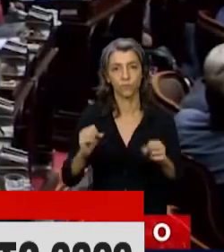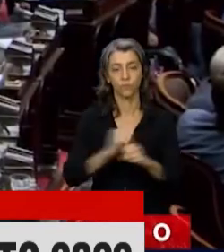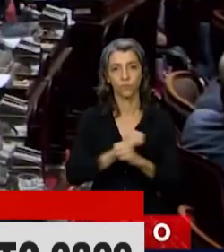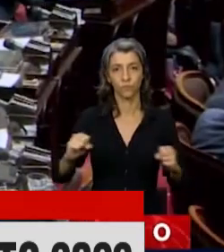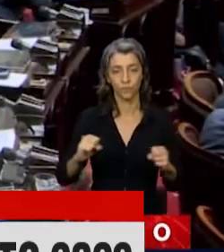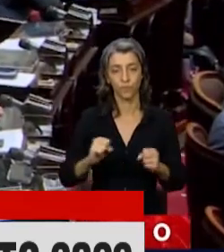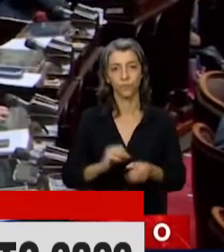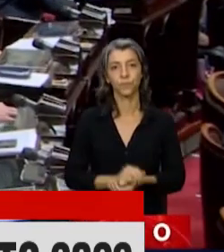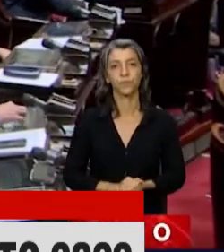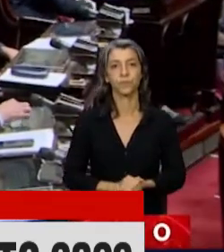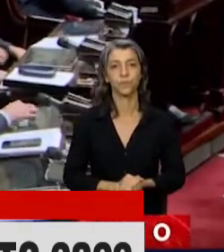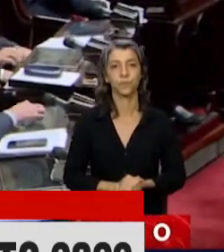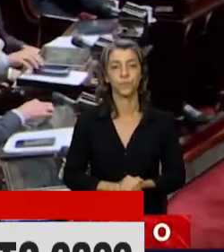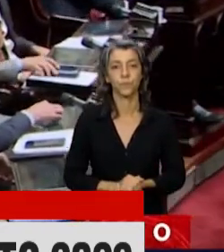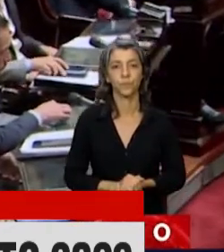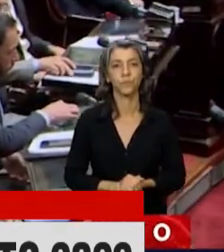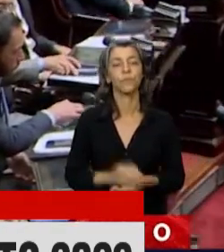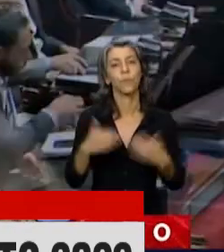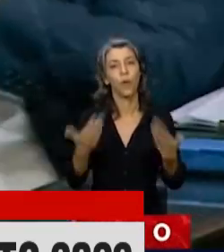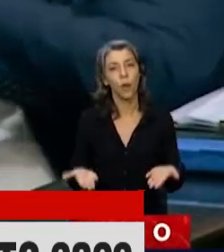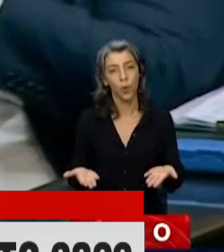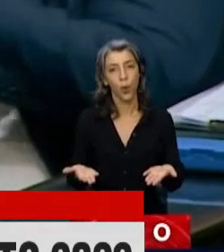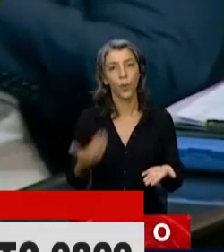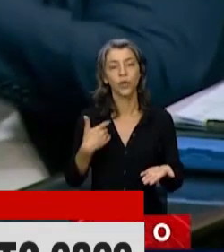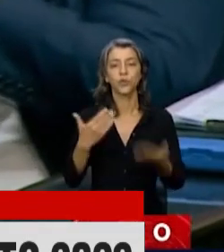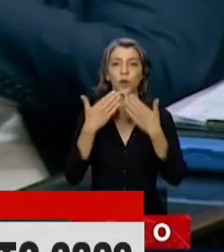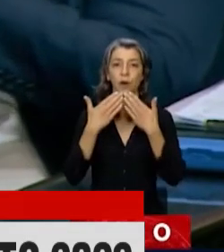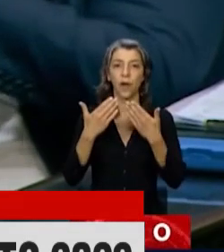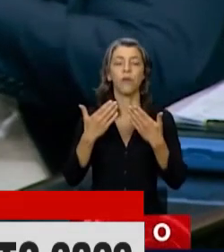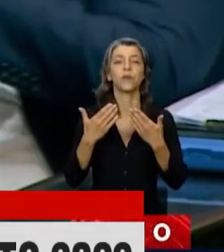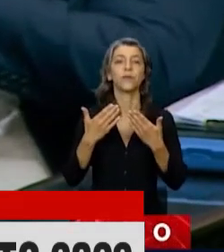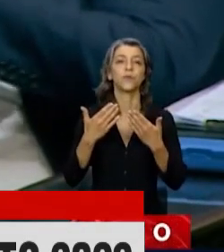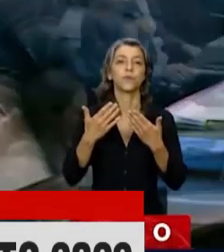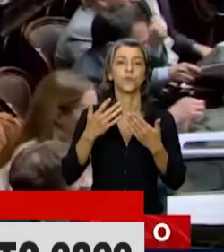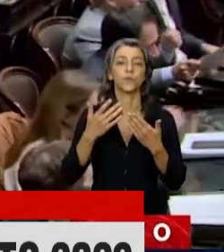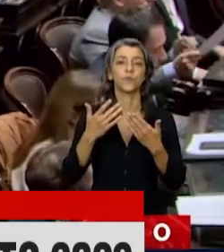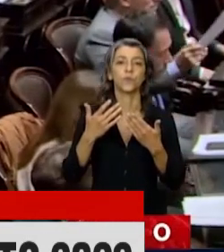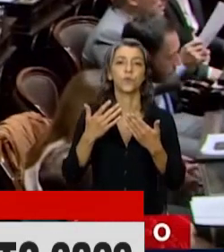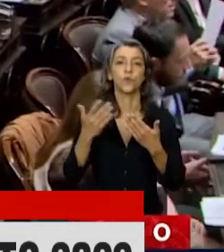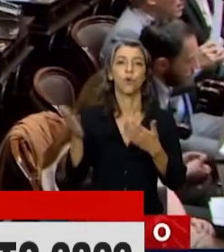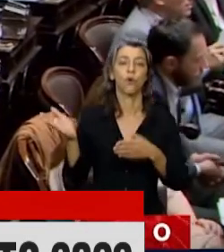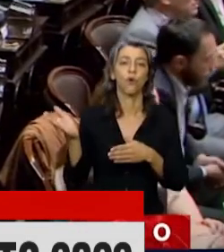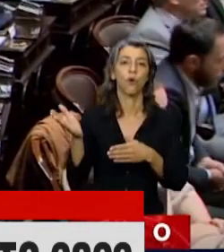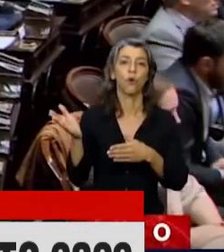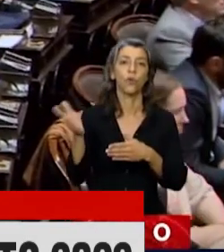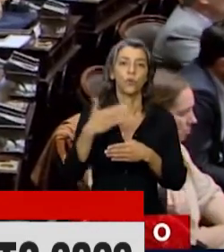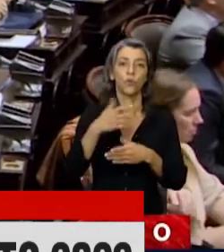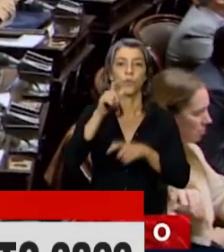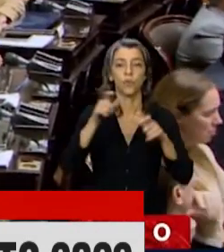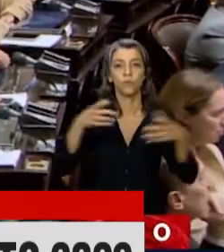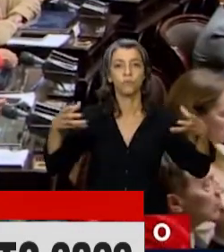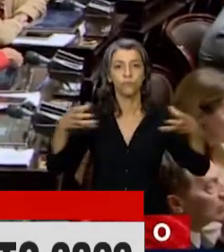posibilidades abarcó Juntos por el Cambio, haciendo más ostensible todavía la división interna que está teniendo esa